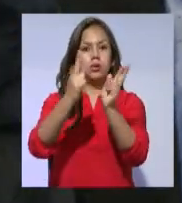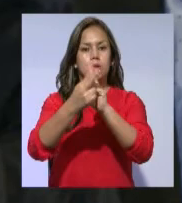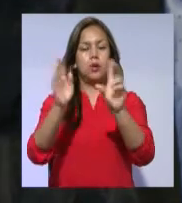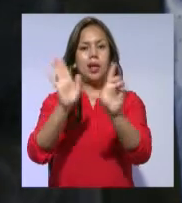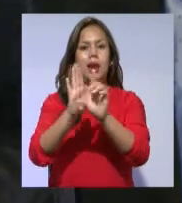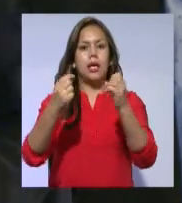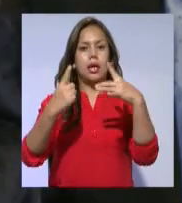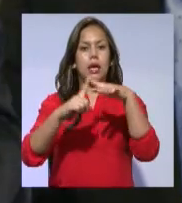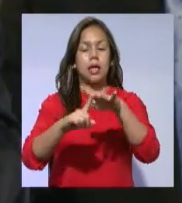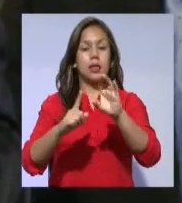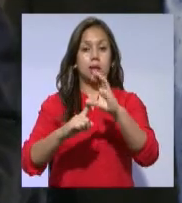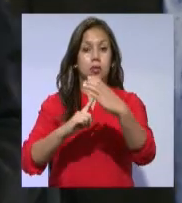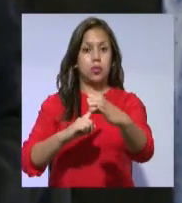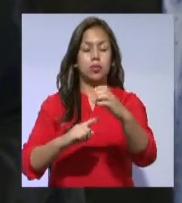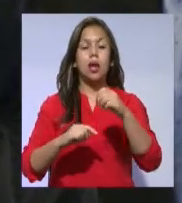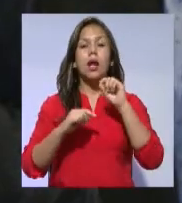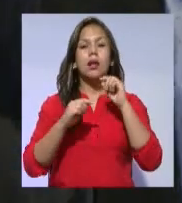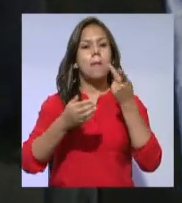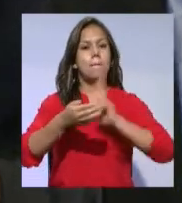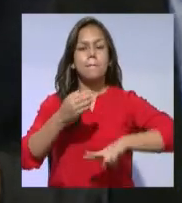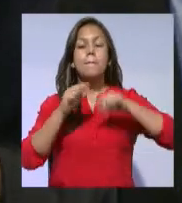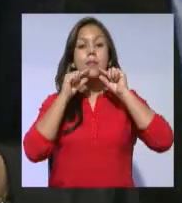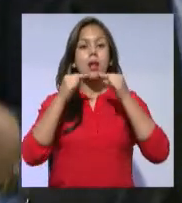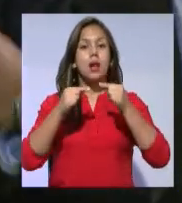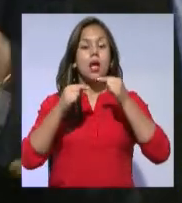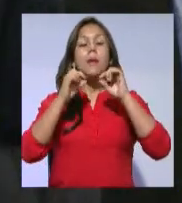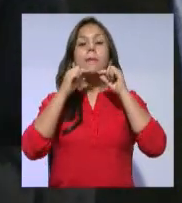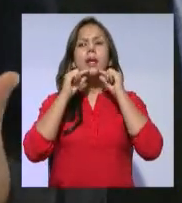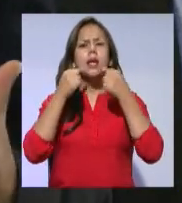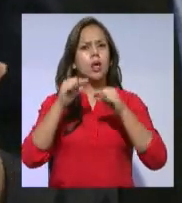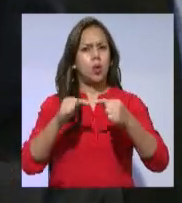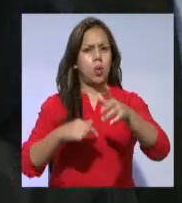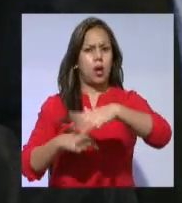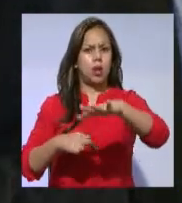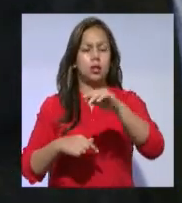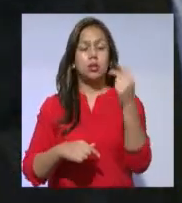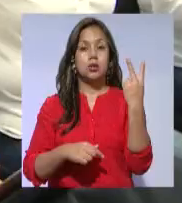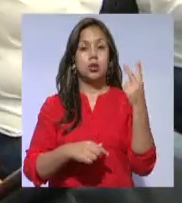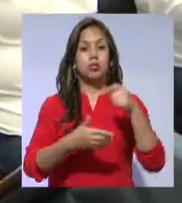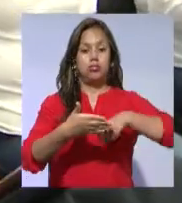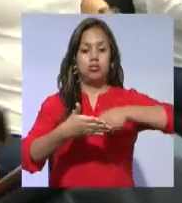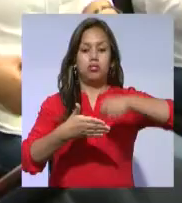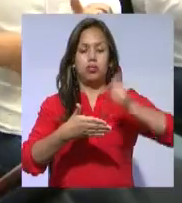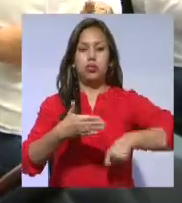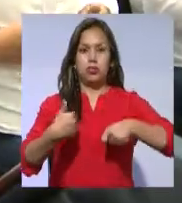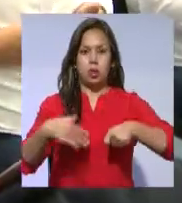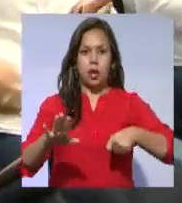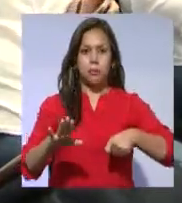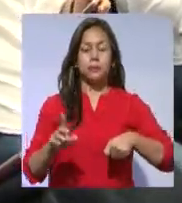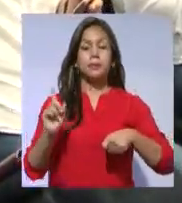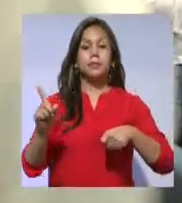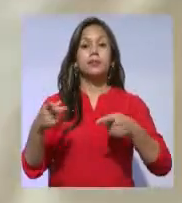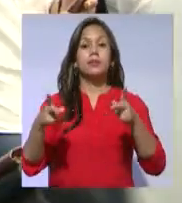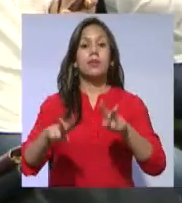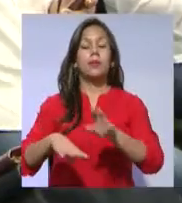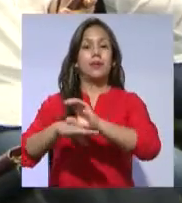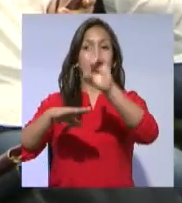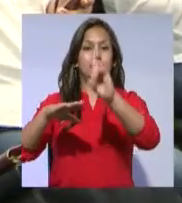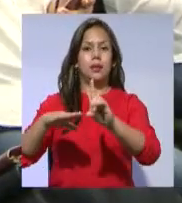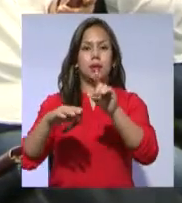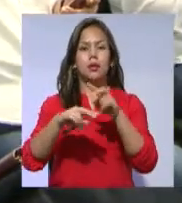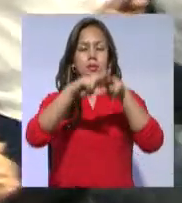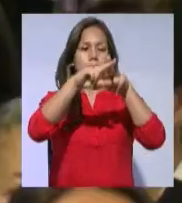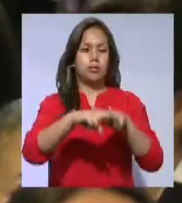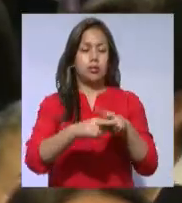intercultural bilingüe cuenta con la firma de 10 de 11 asambleístas de la comisión de educación se prevé que el call revise la propuesta próximamente